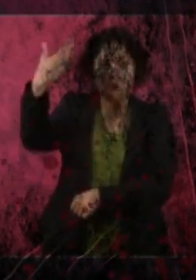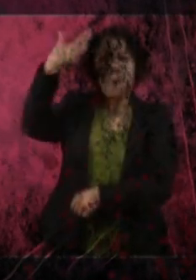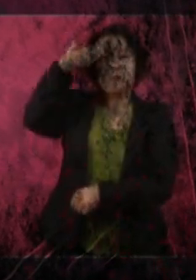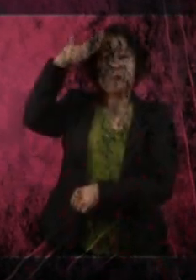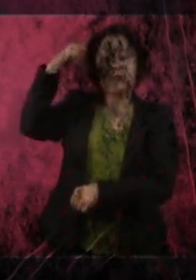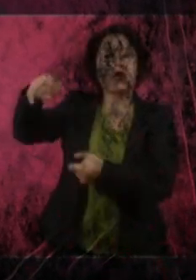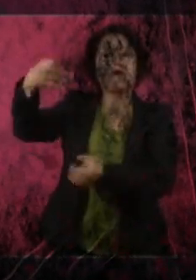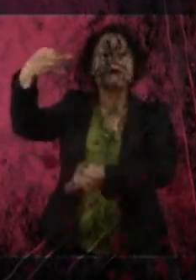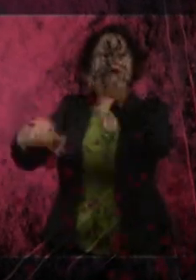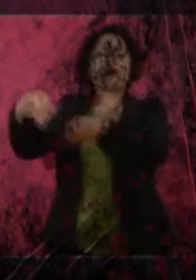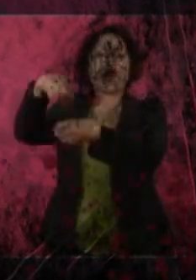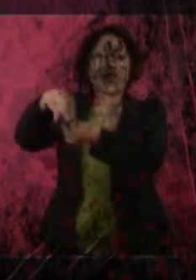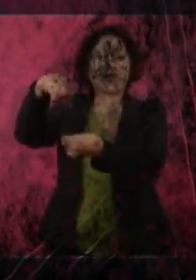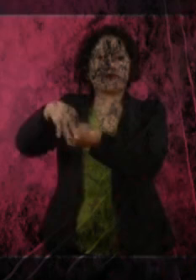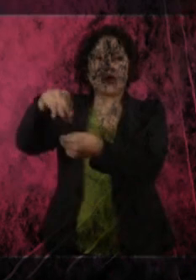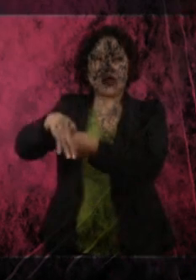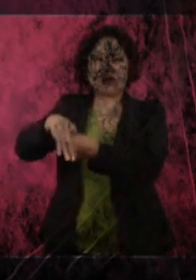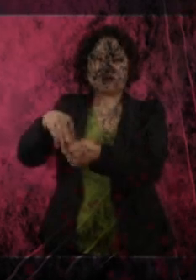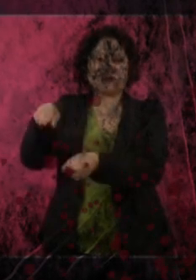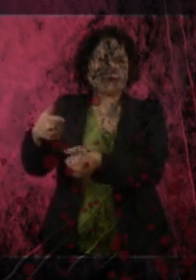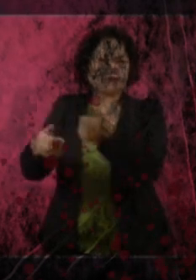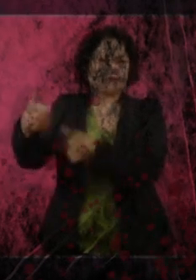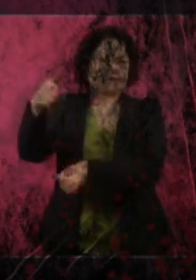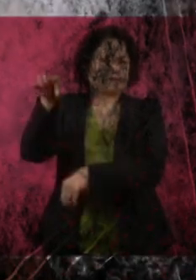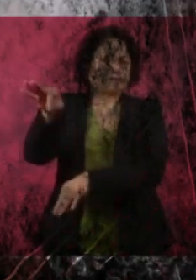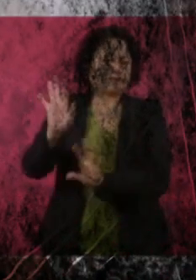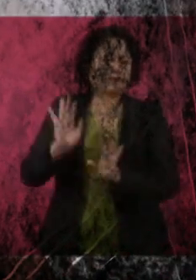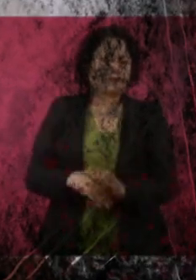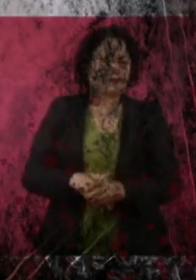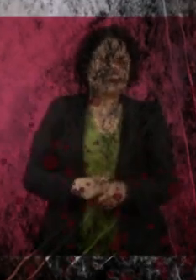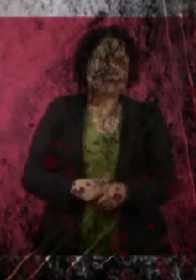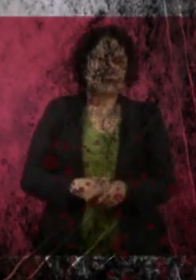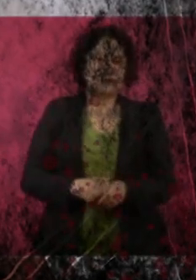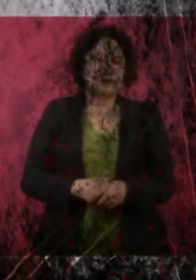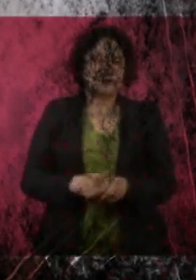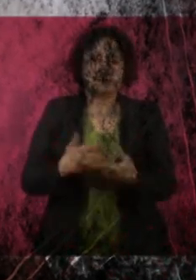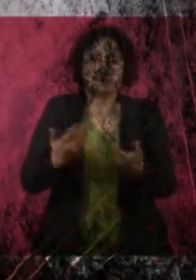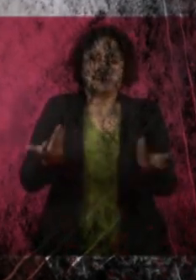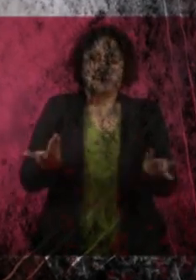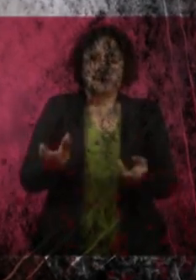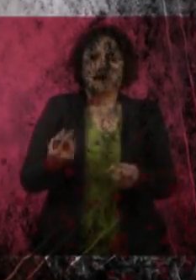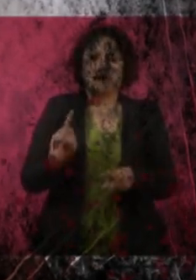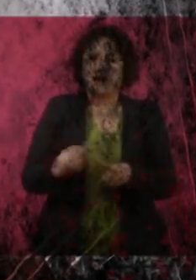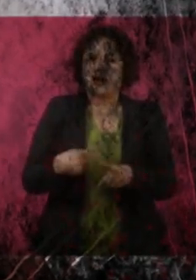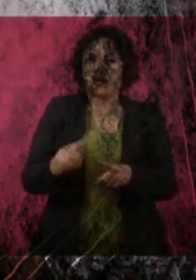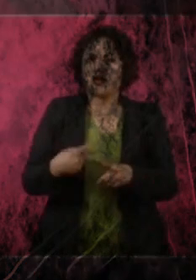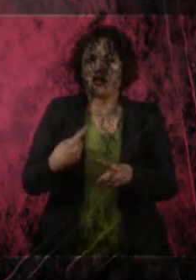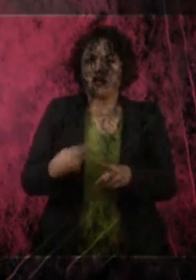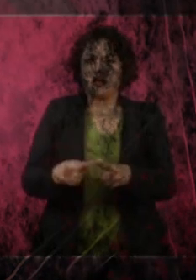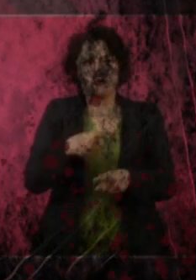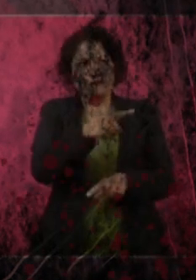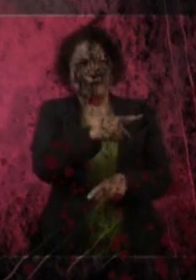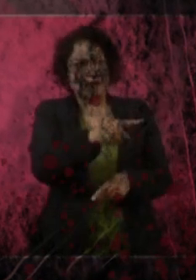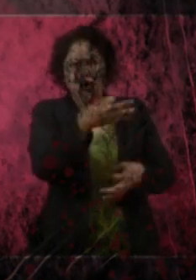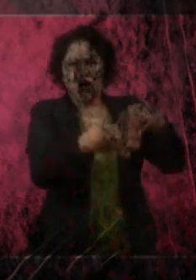muy bien violar la ley, le fascina, le gusta y la ve bien fácil, porque al fin y al cabo se siente tocado por la